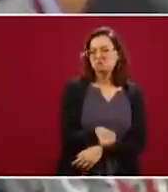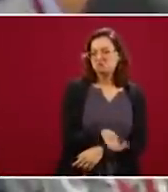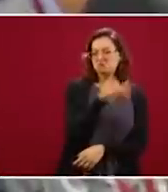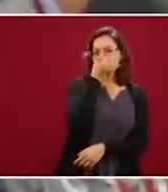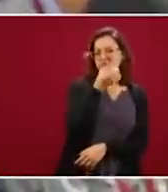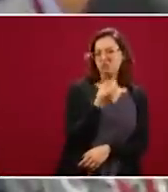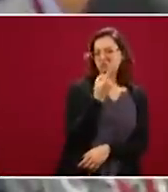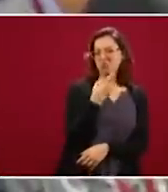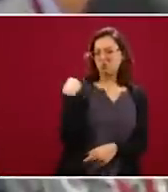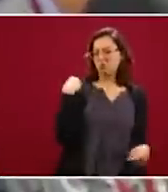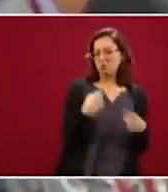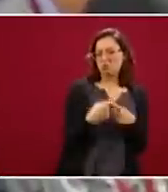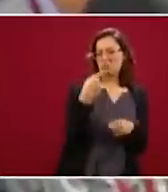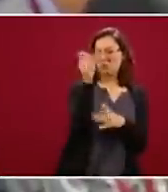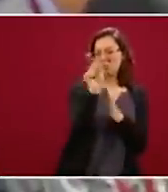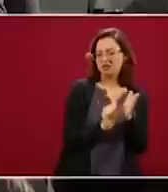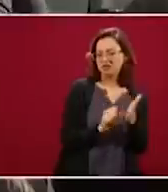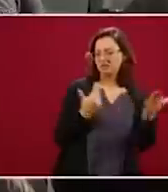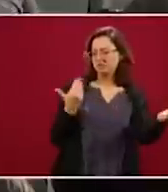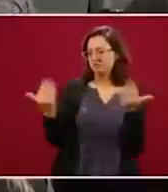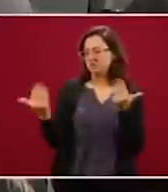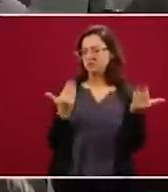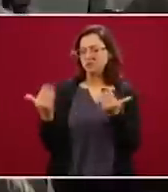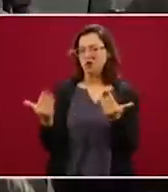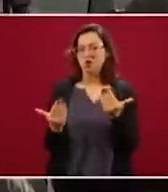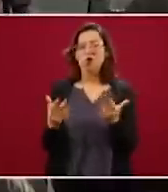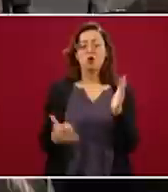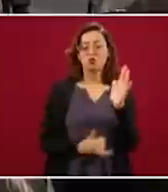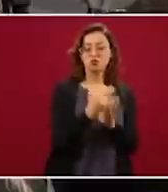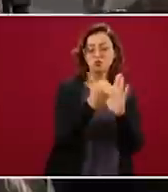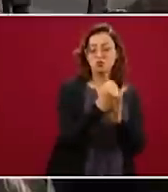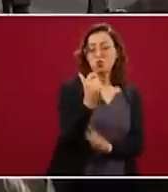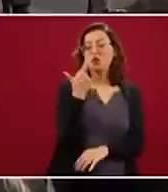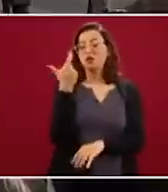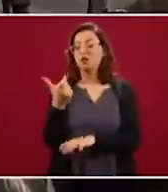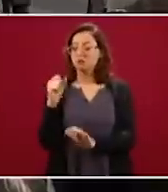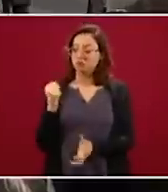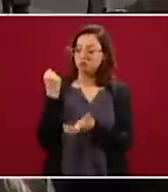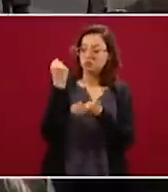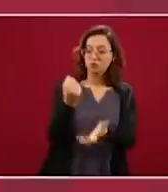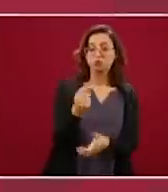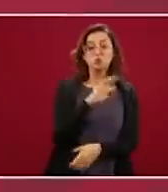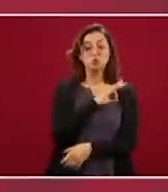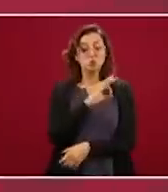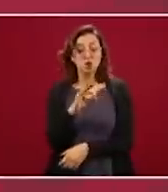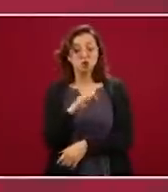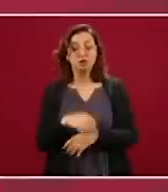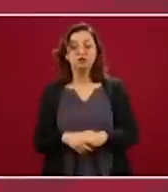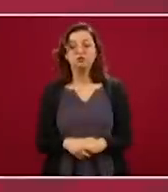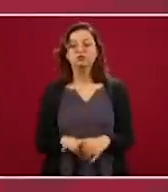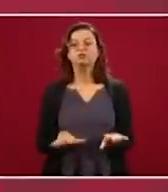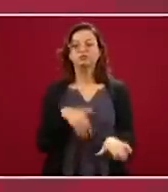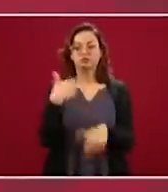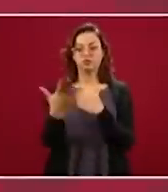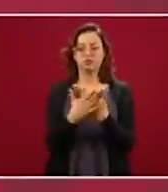en obra, sino también en presupuesto. Bueno, va a estar aquí el general Vallejo,